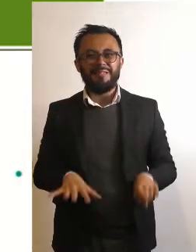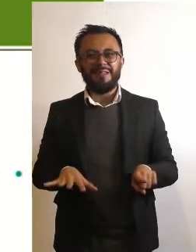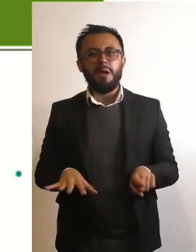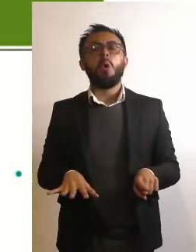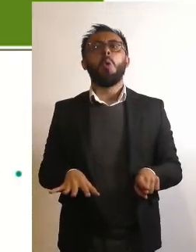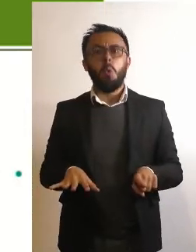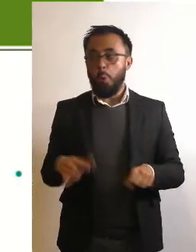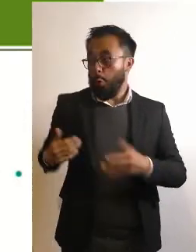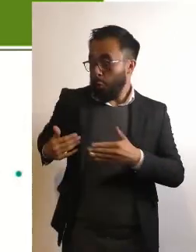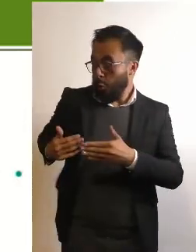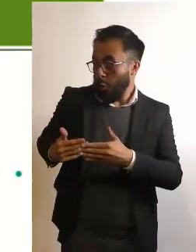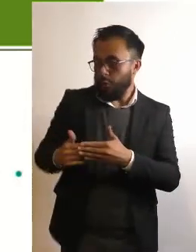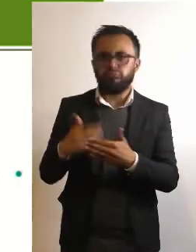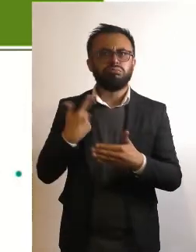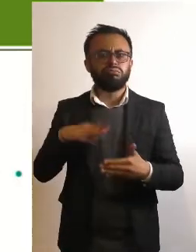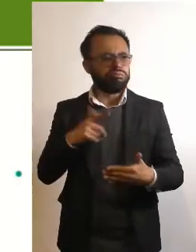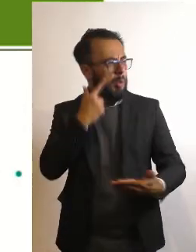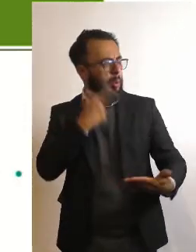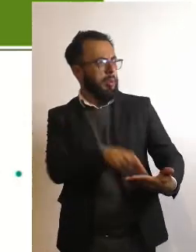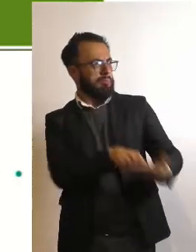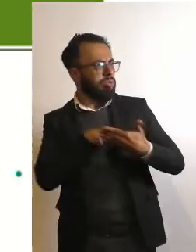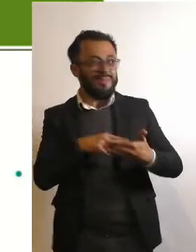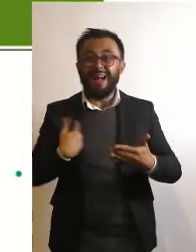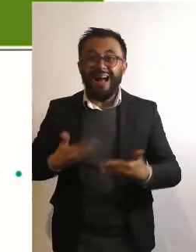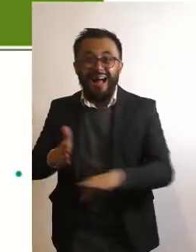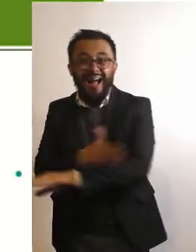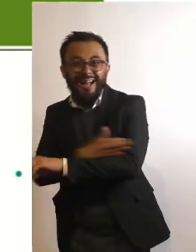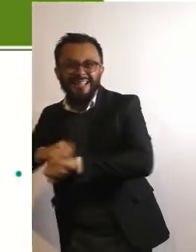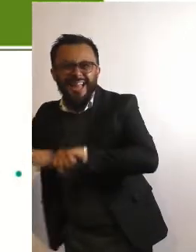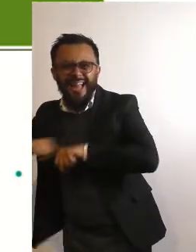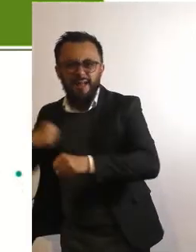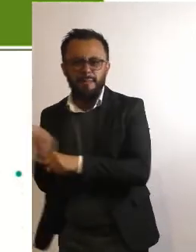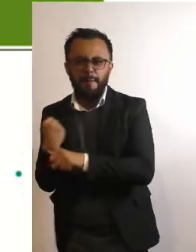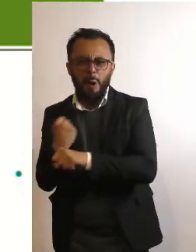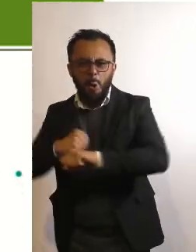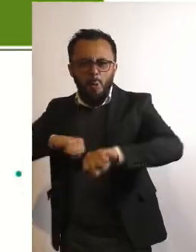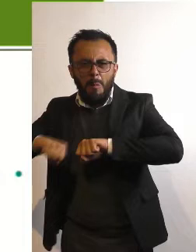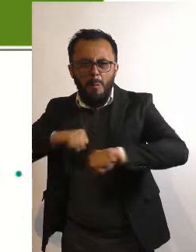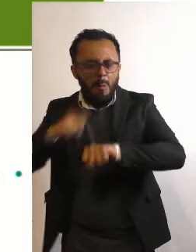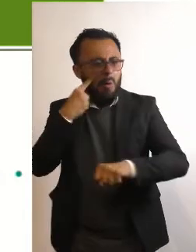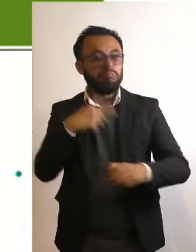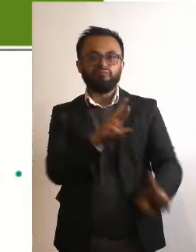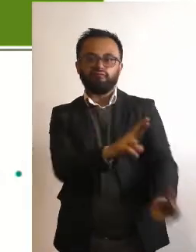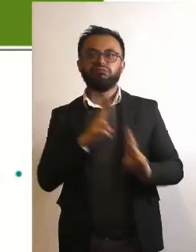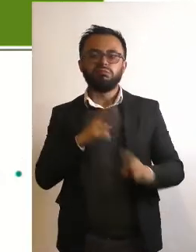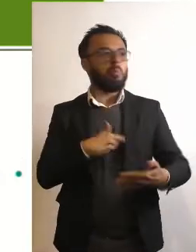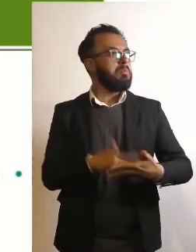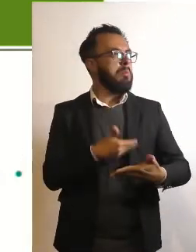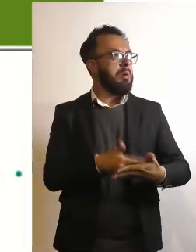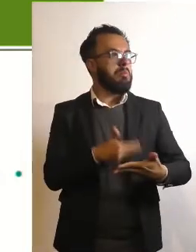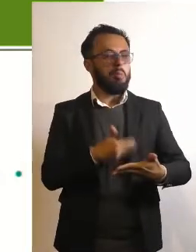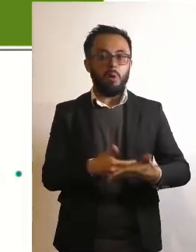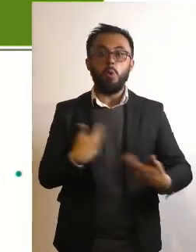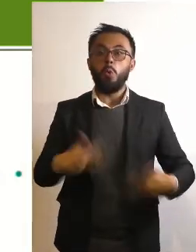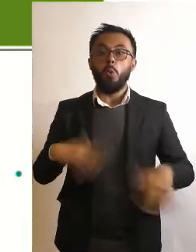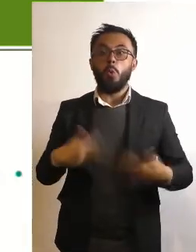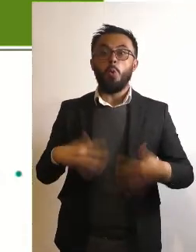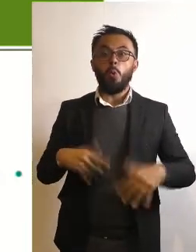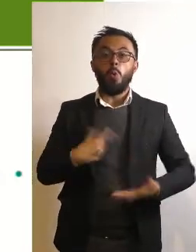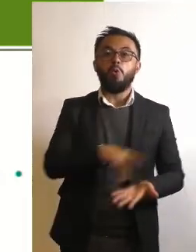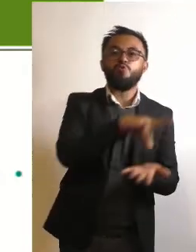las evidencias de ese trabajo que estuvieron desarrollando las diferentes unidades académicas apropiando esta estrategia de transformación